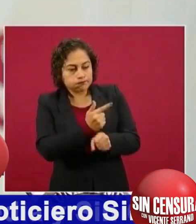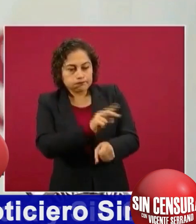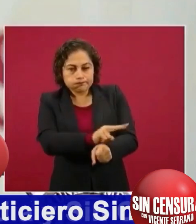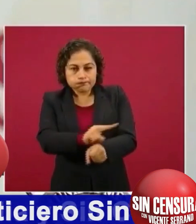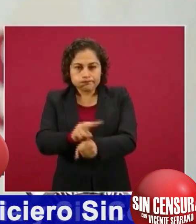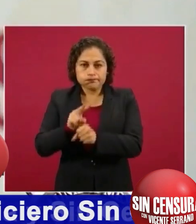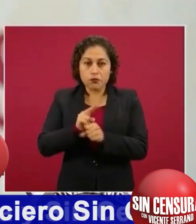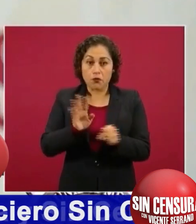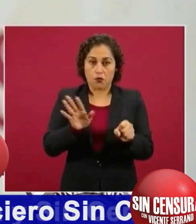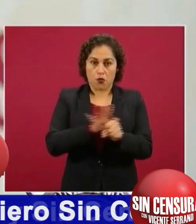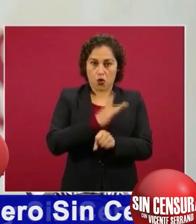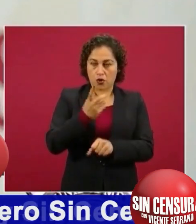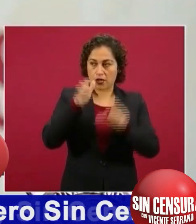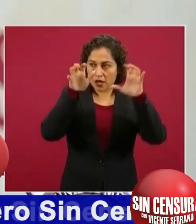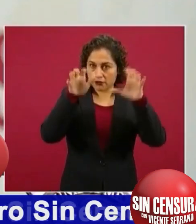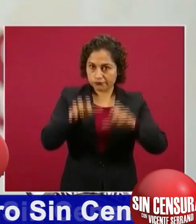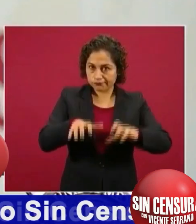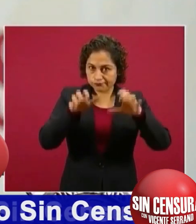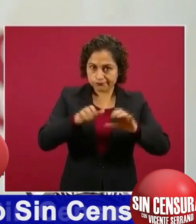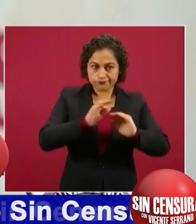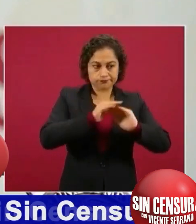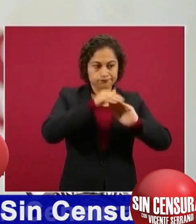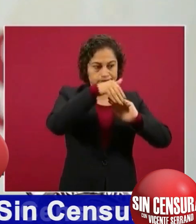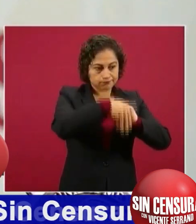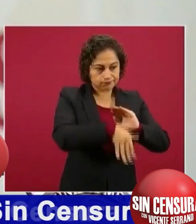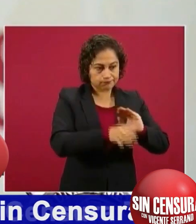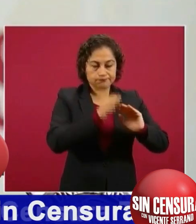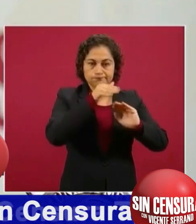estaba escurriendo al vaso de la presa.